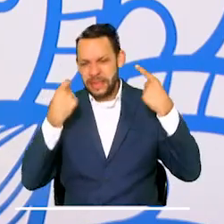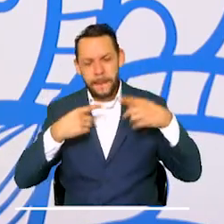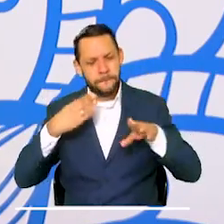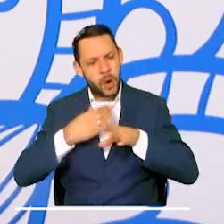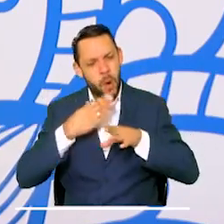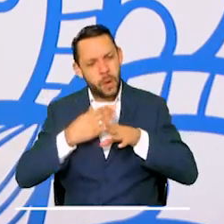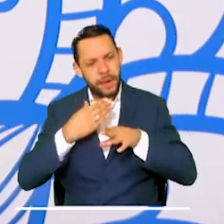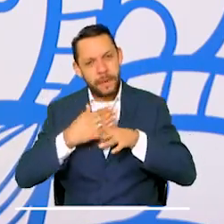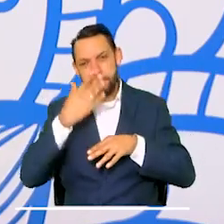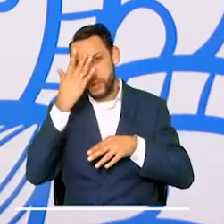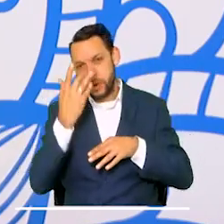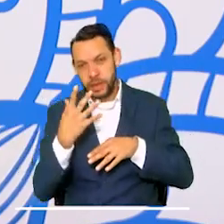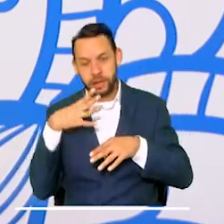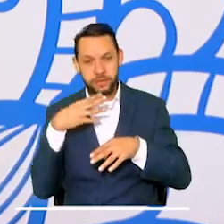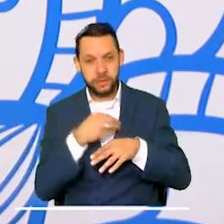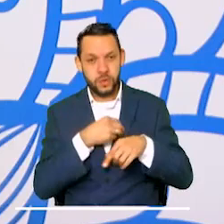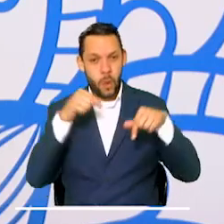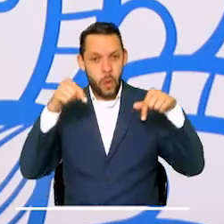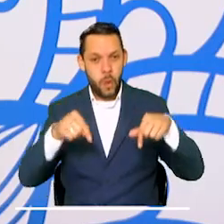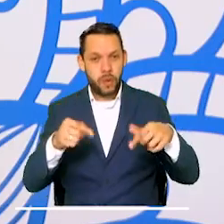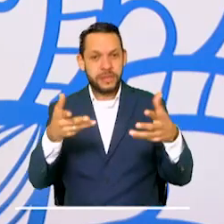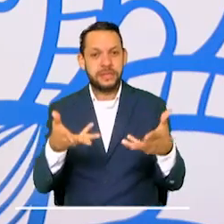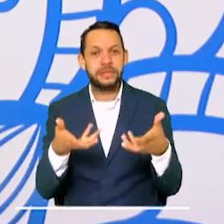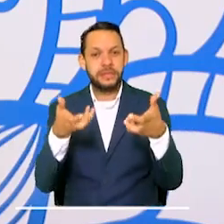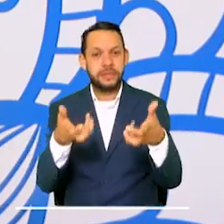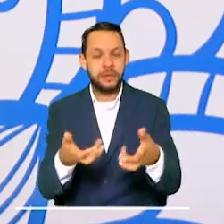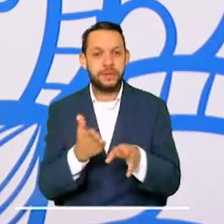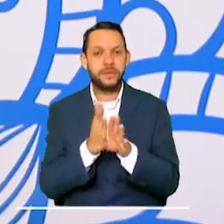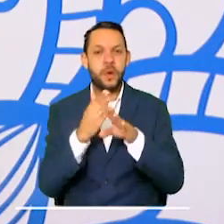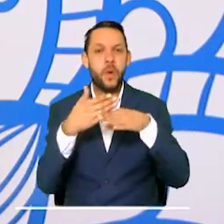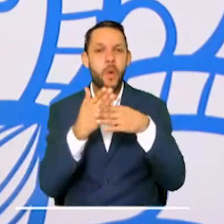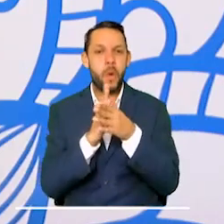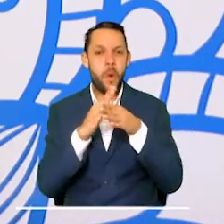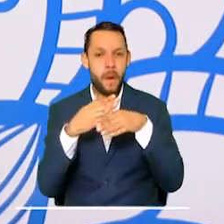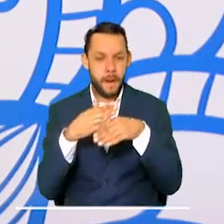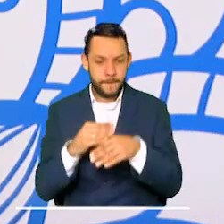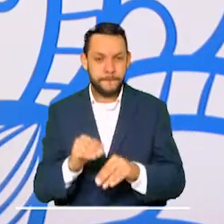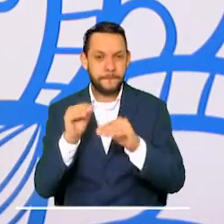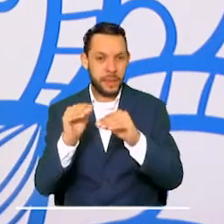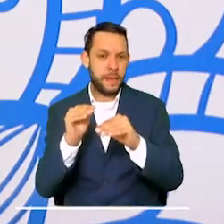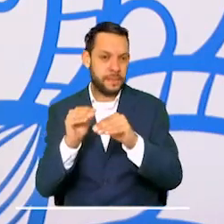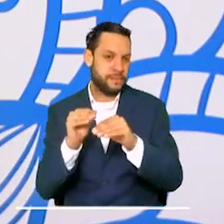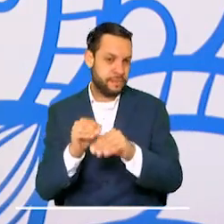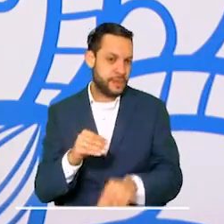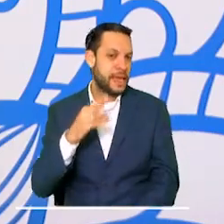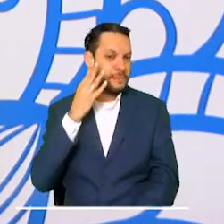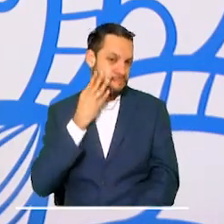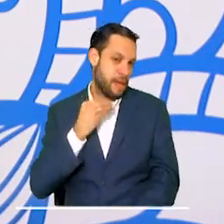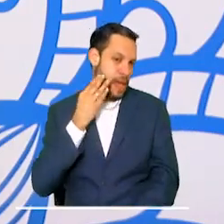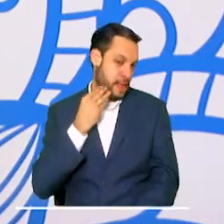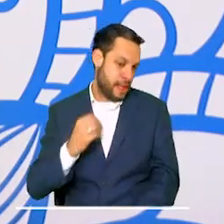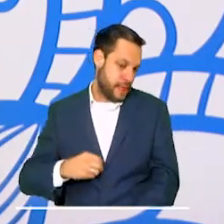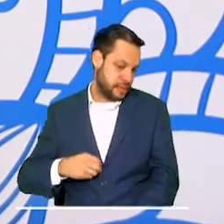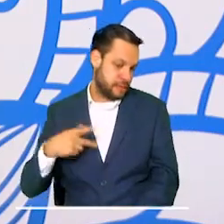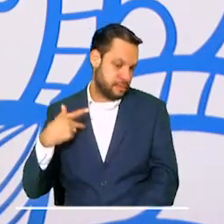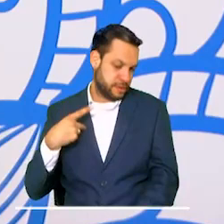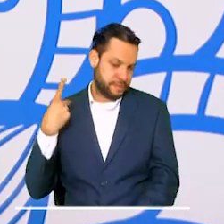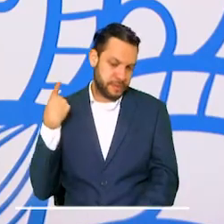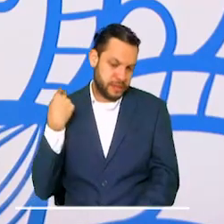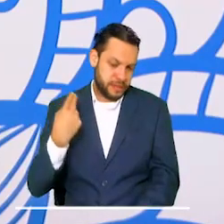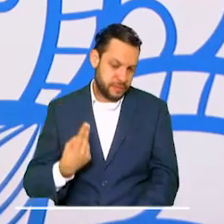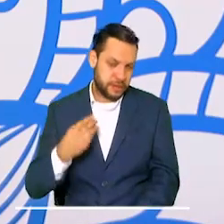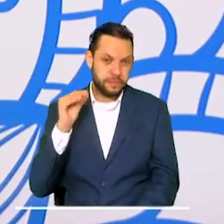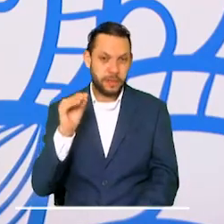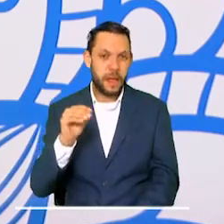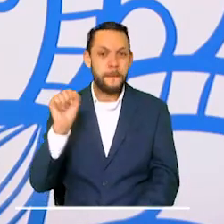programa, y mi idea compartiéndoles también un poco de mi historia y de lo que me ha pasado, es que podamos ver que